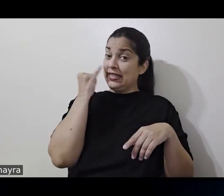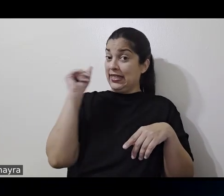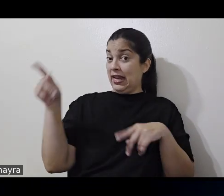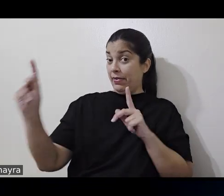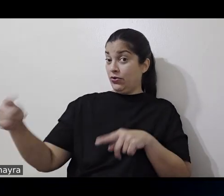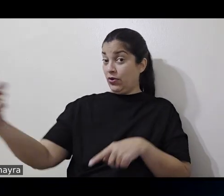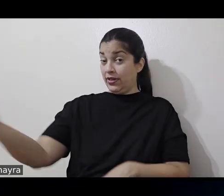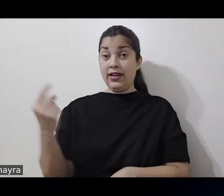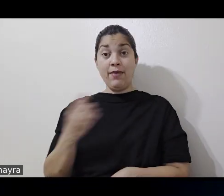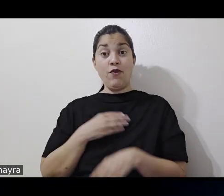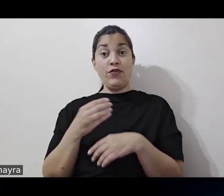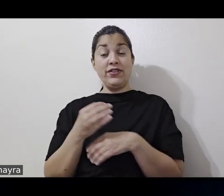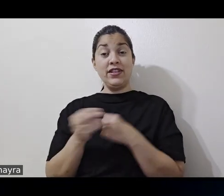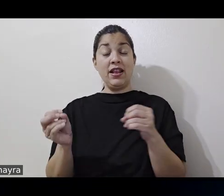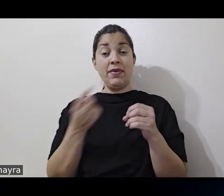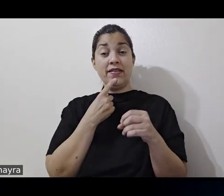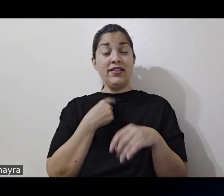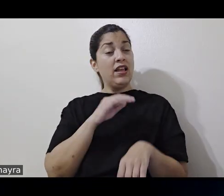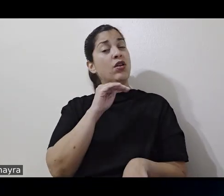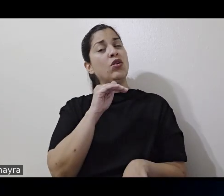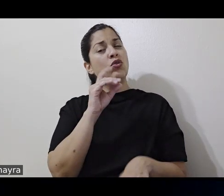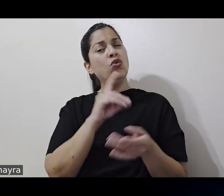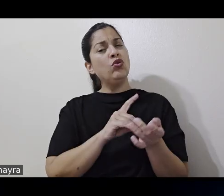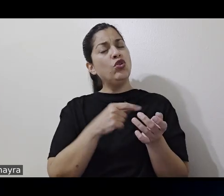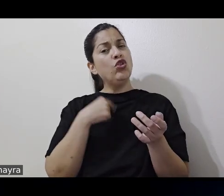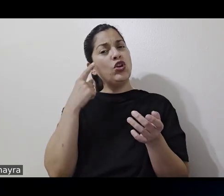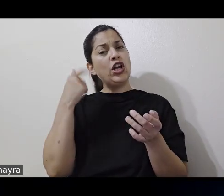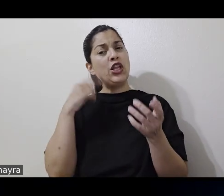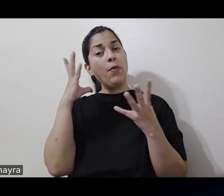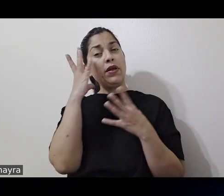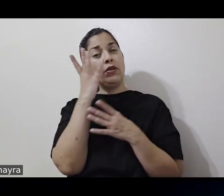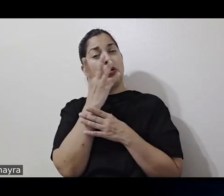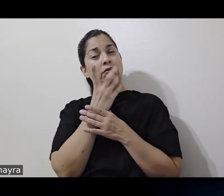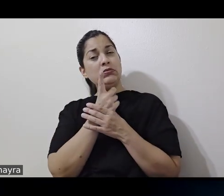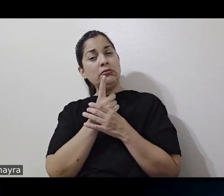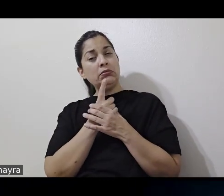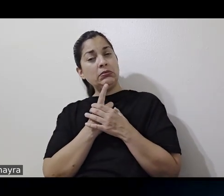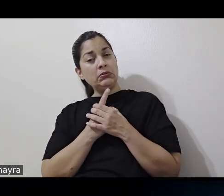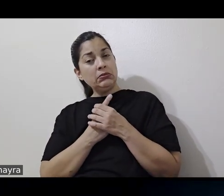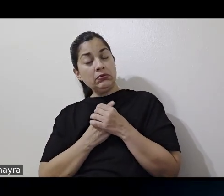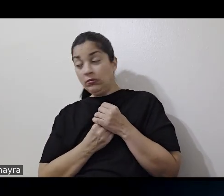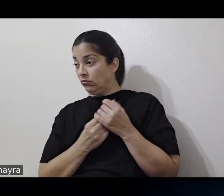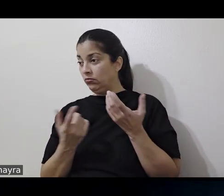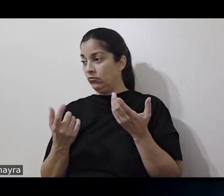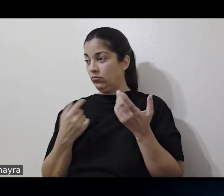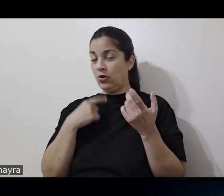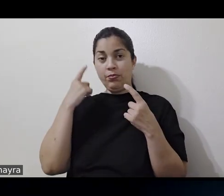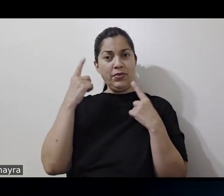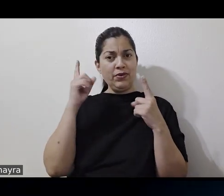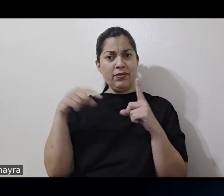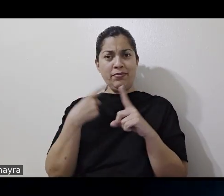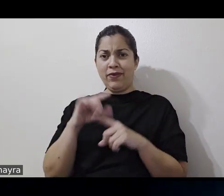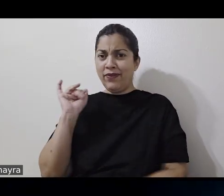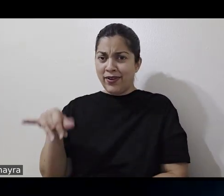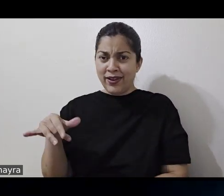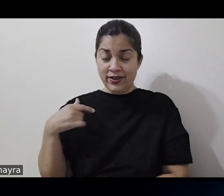llega a mi oficina, que pasó, y me dice, doctor, yo creo que yo me estoy desapareciendo? Imagínate, entonces ahí yo me pongo a pensar en eso.